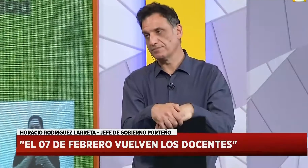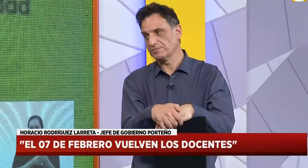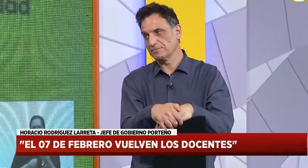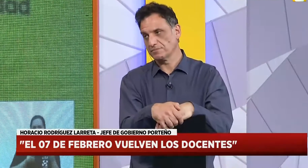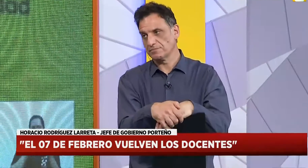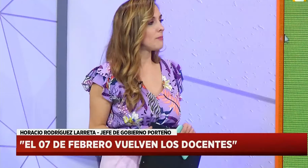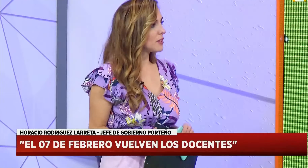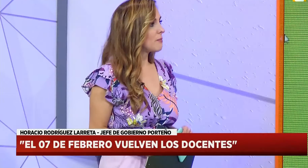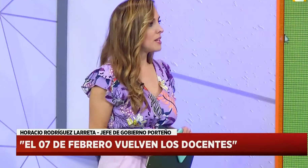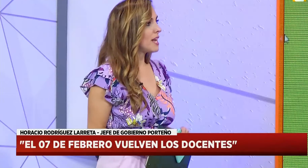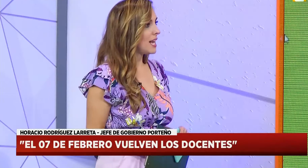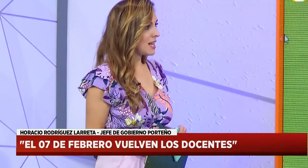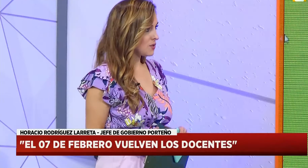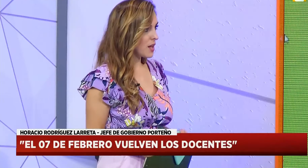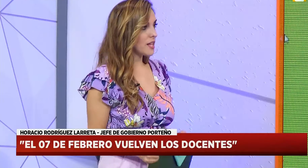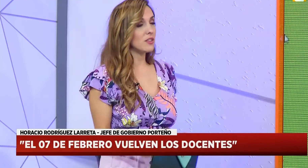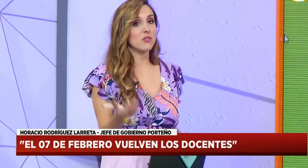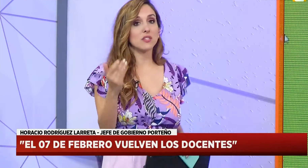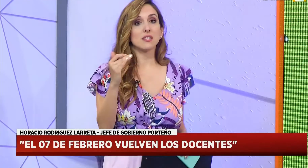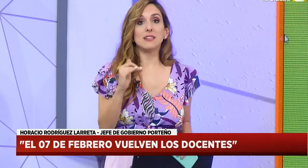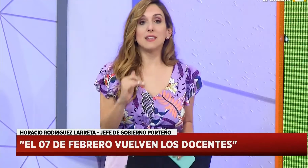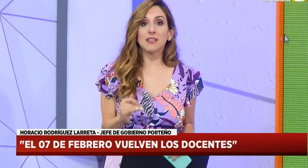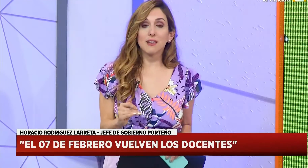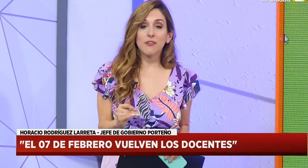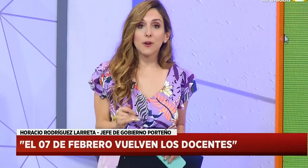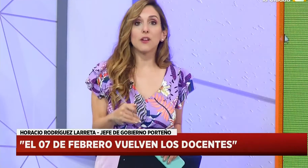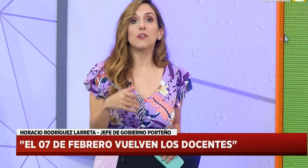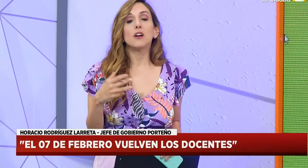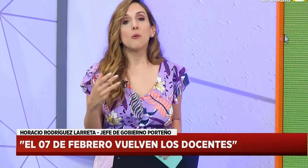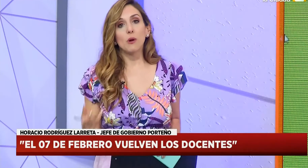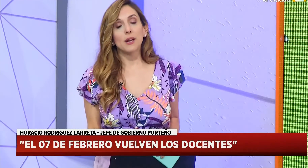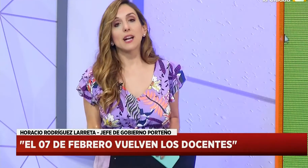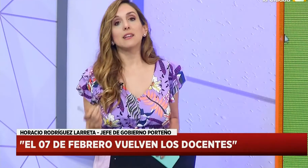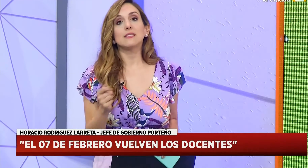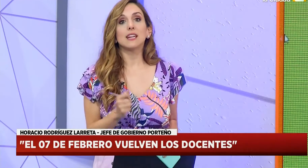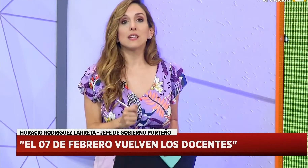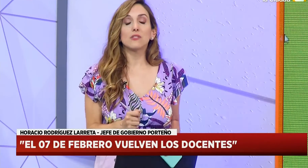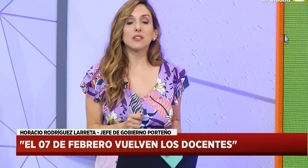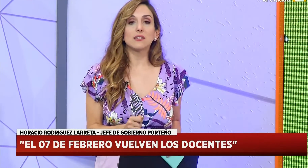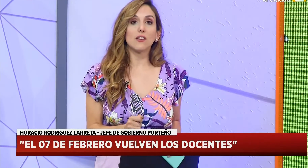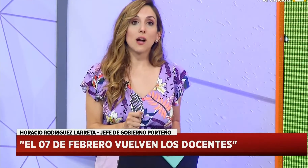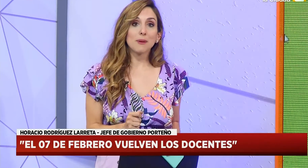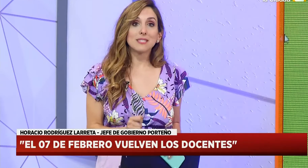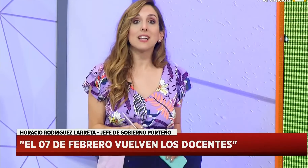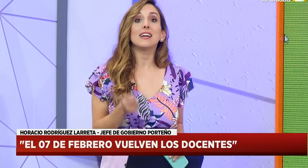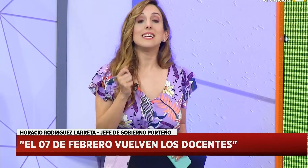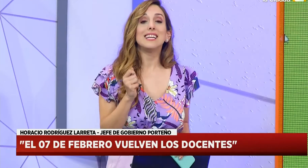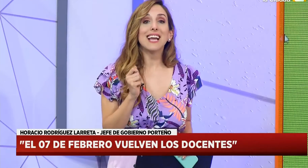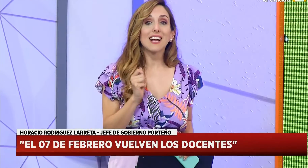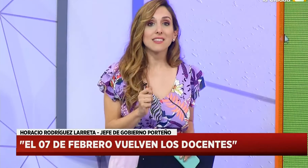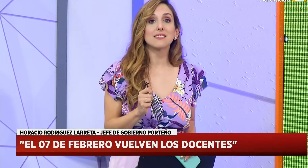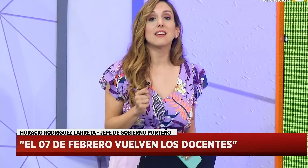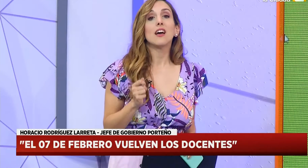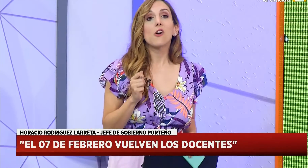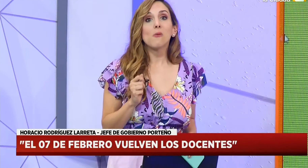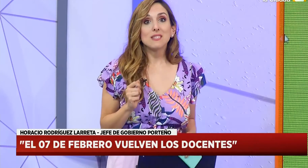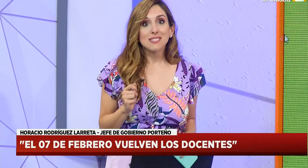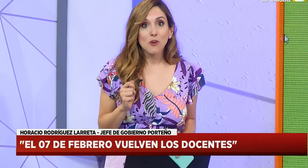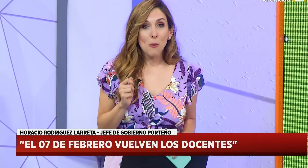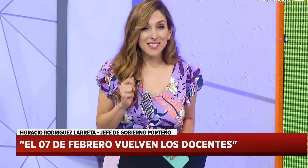nivel nacional puntualmente, pero también en la ciudad. Entonces, el 7 de febrero vuelven a clases, el 14 se los capacita y las